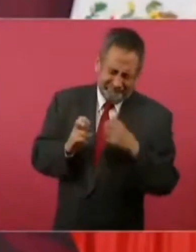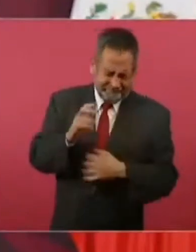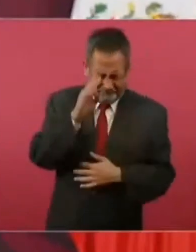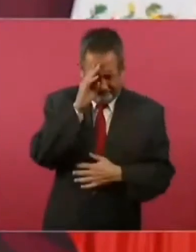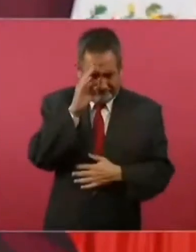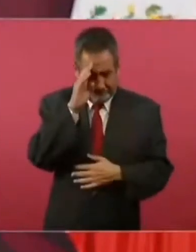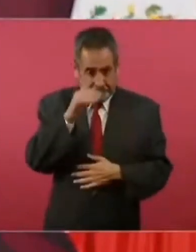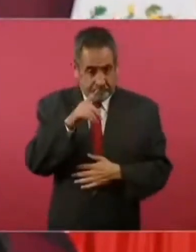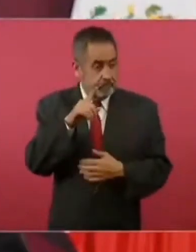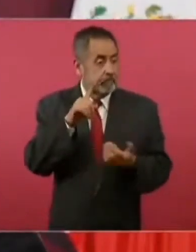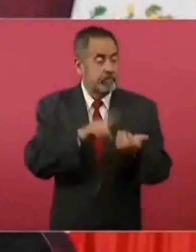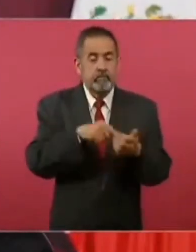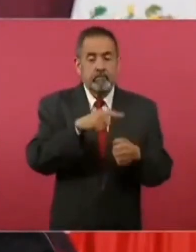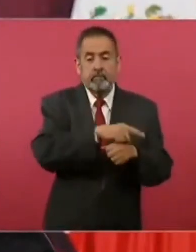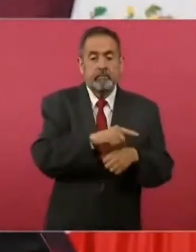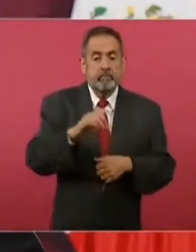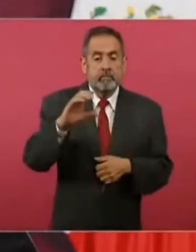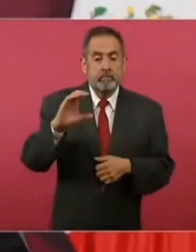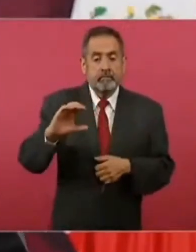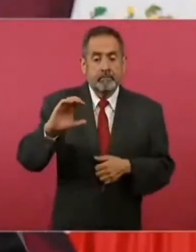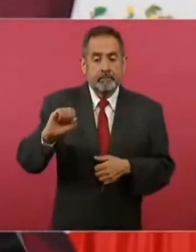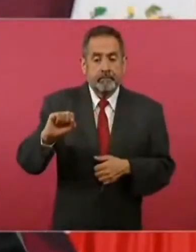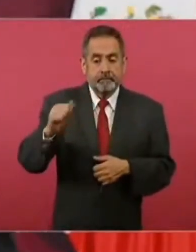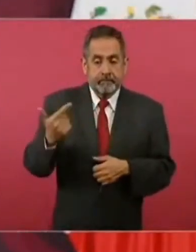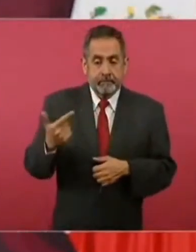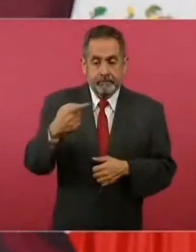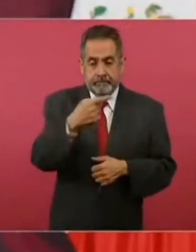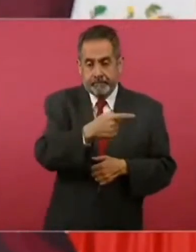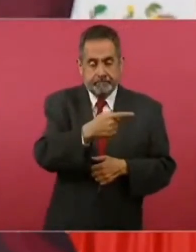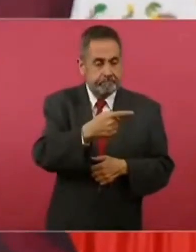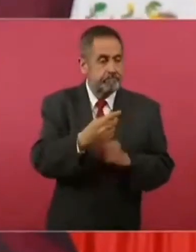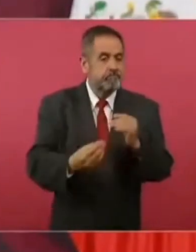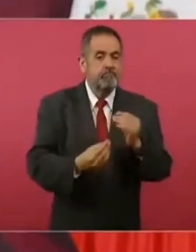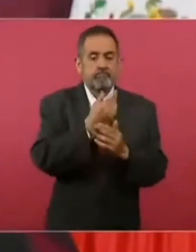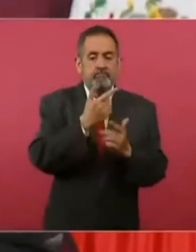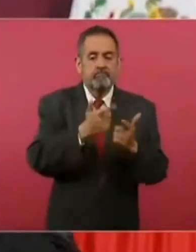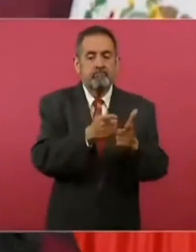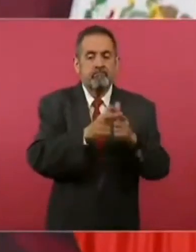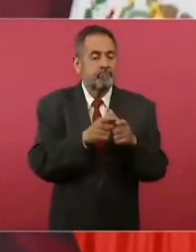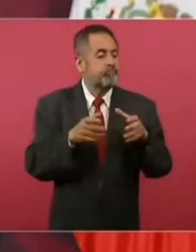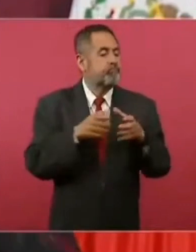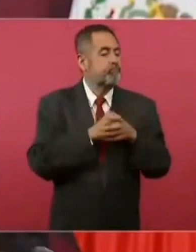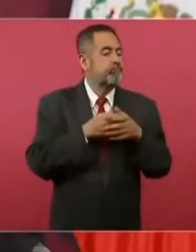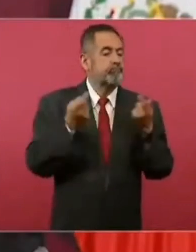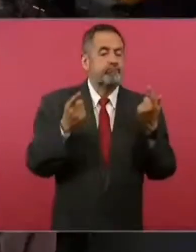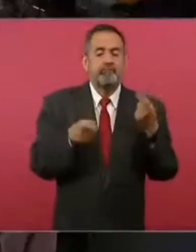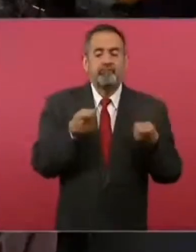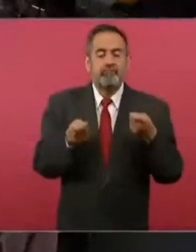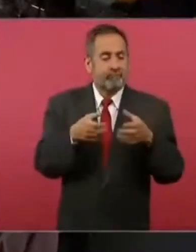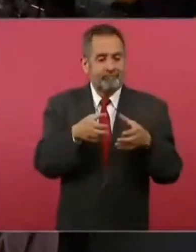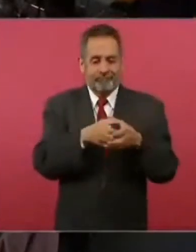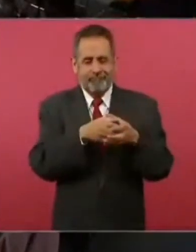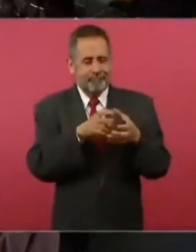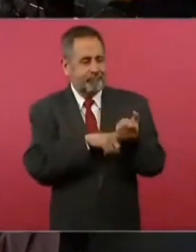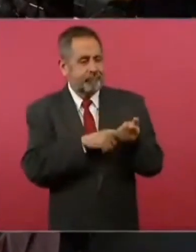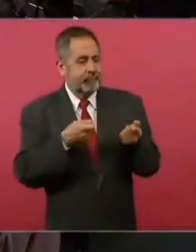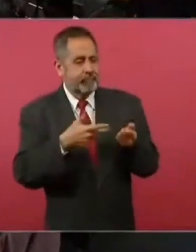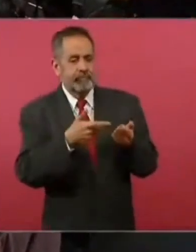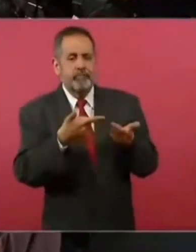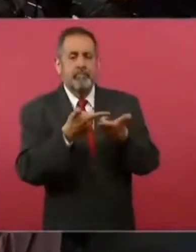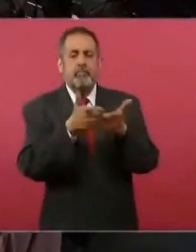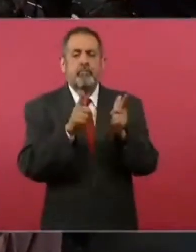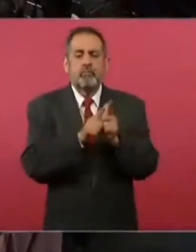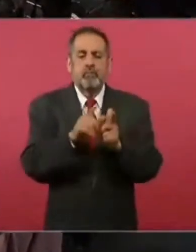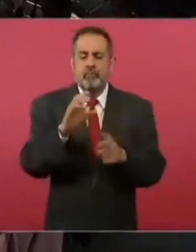Y Salinas creó una nueva oligarquía, lo que llamaron el